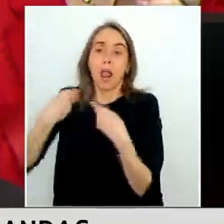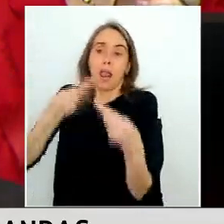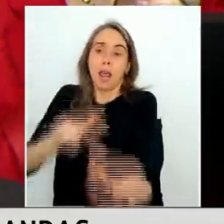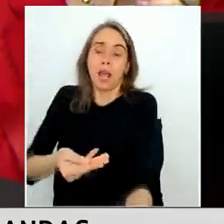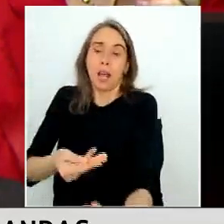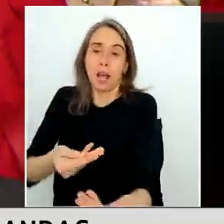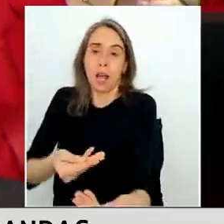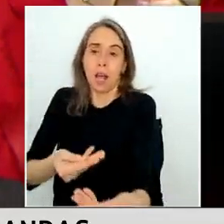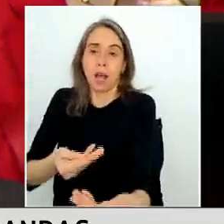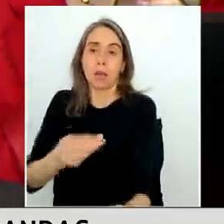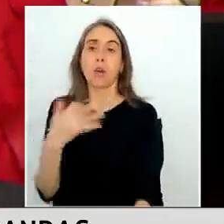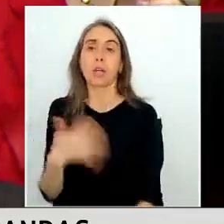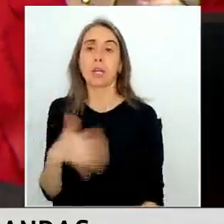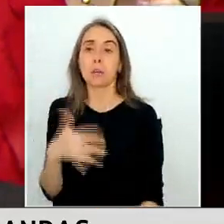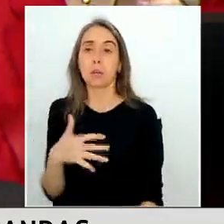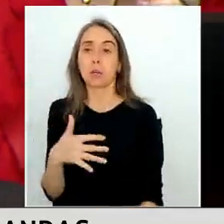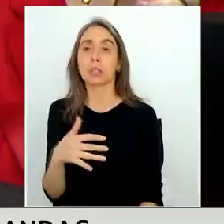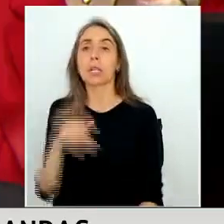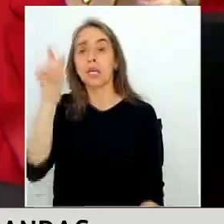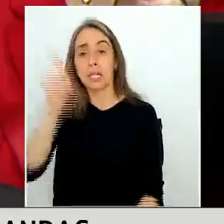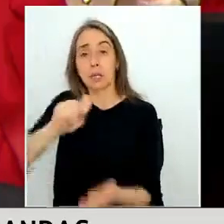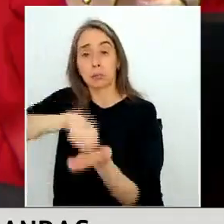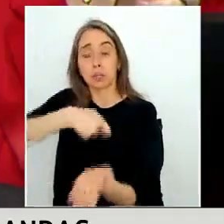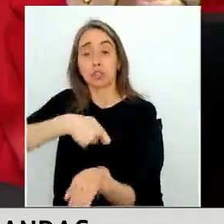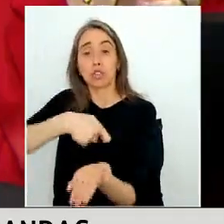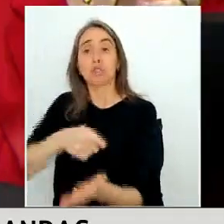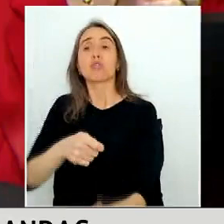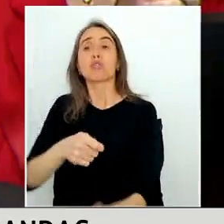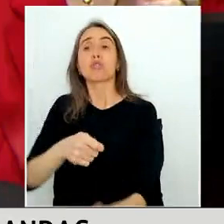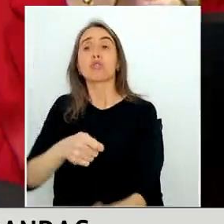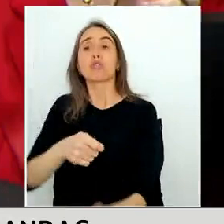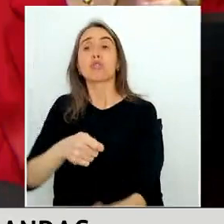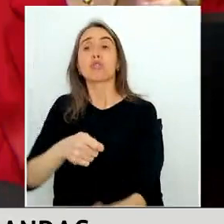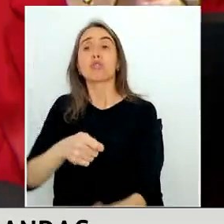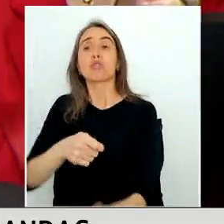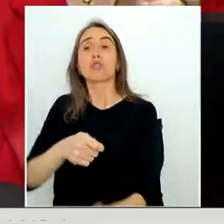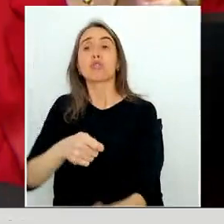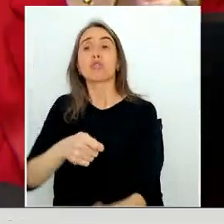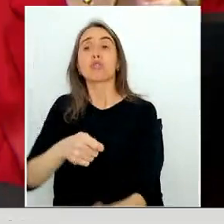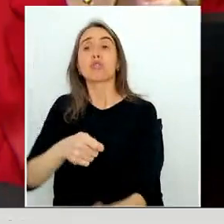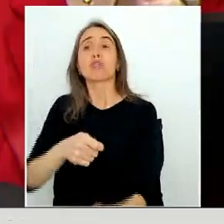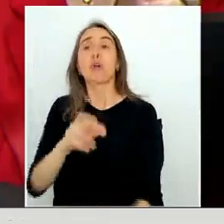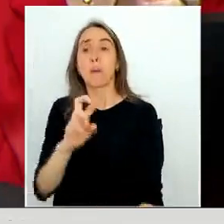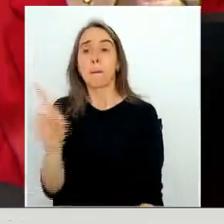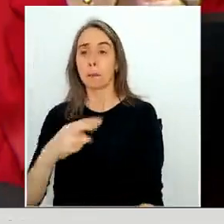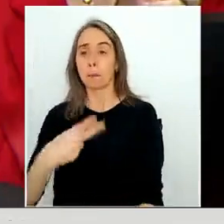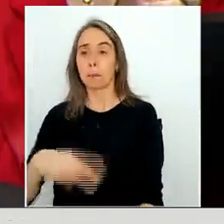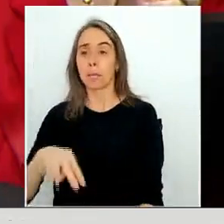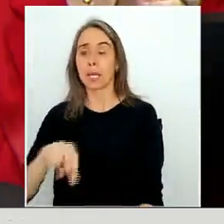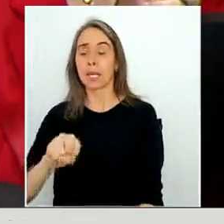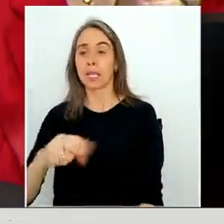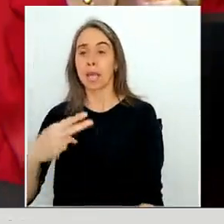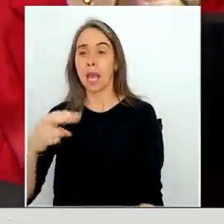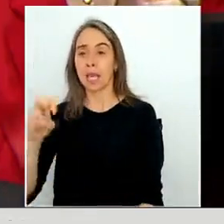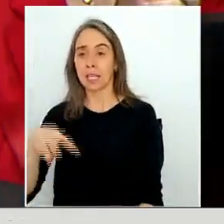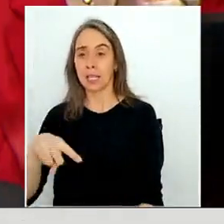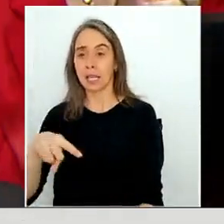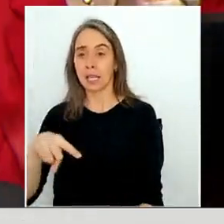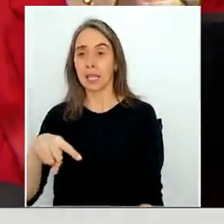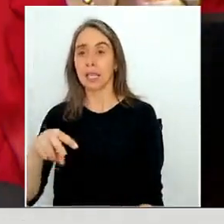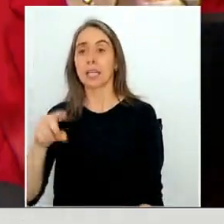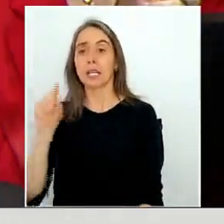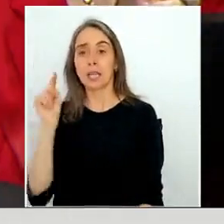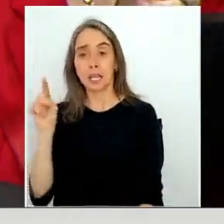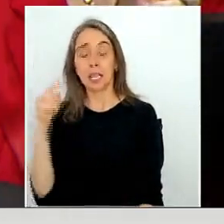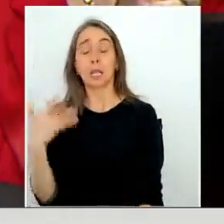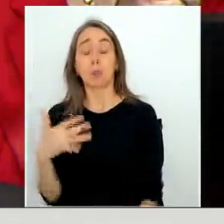importante del socialista Jorge peñ Jen es absolutamente potente el hecho que vimos